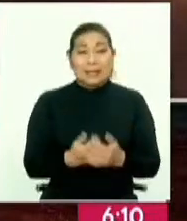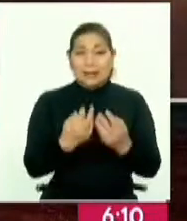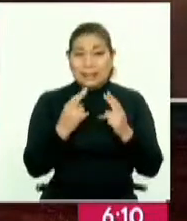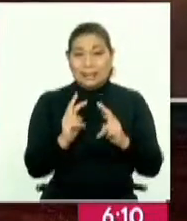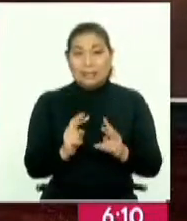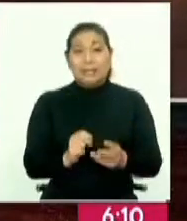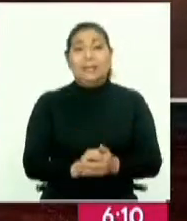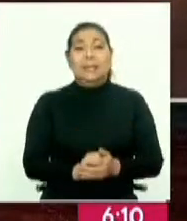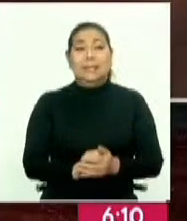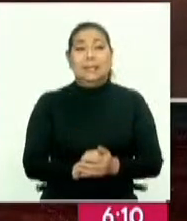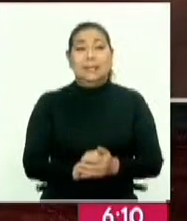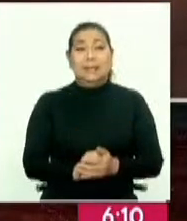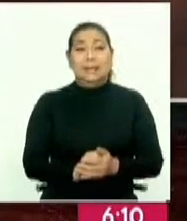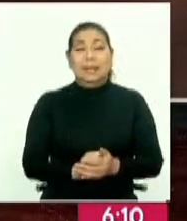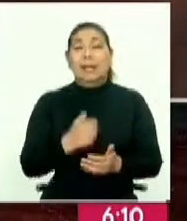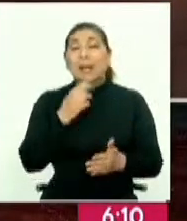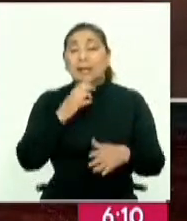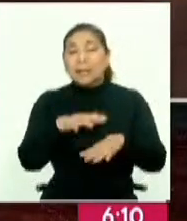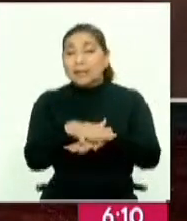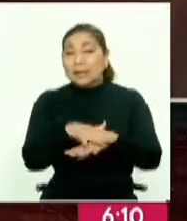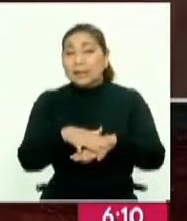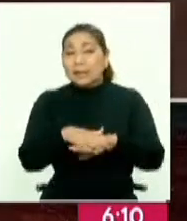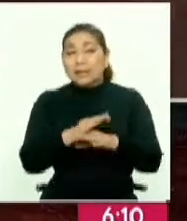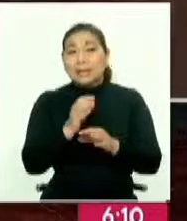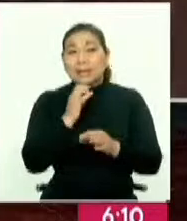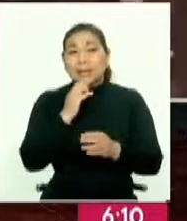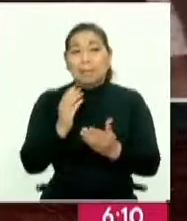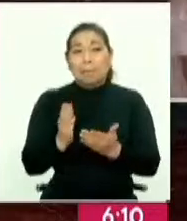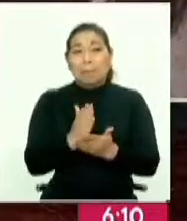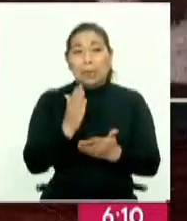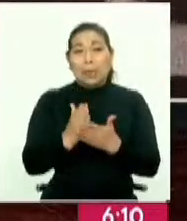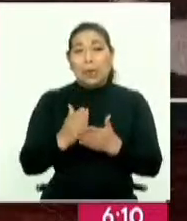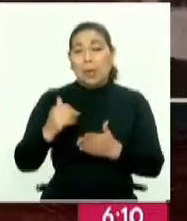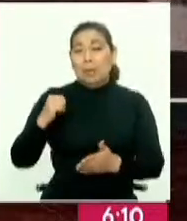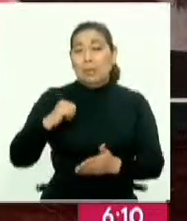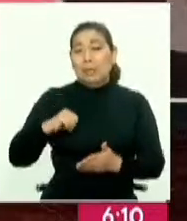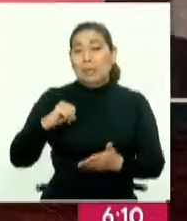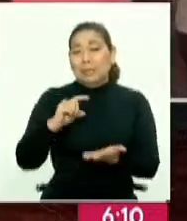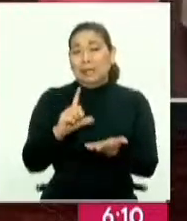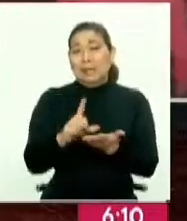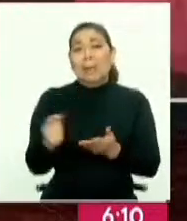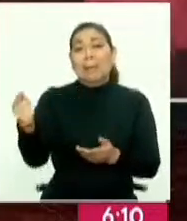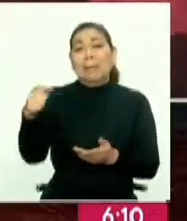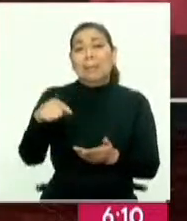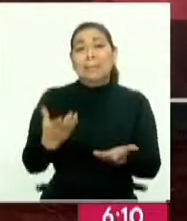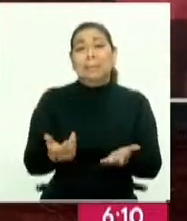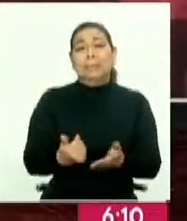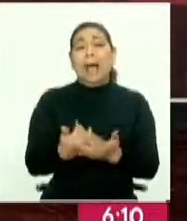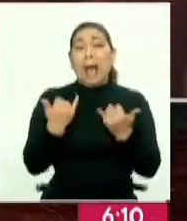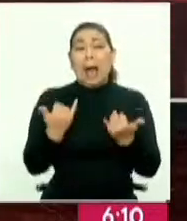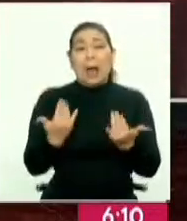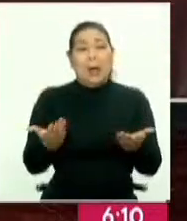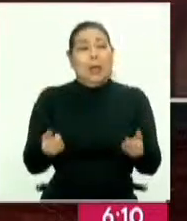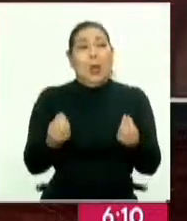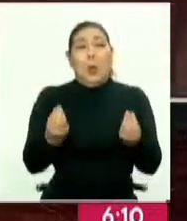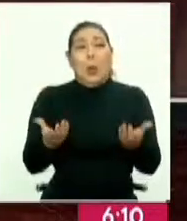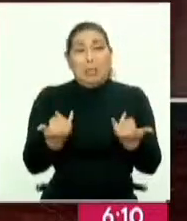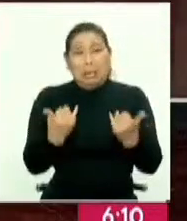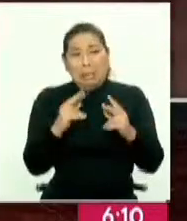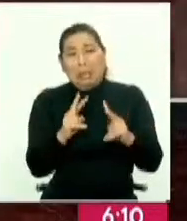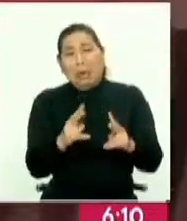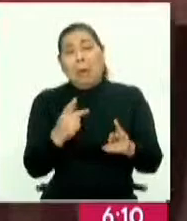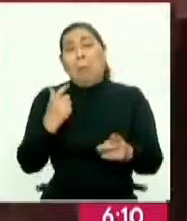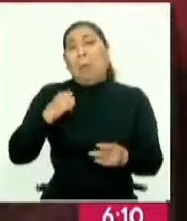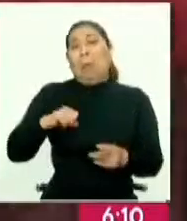llega el área de la gestión gestión de riesgo de desastres de la municipalidad de lima está llegando en este momento justamente inspeccionar